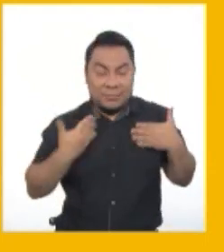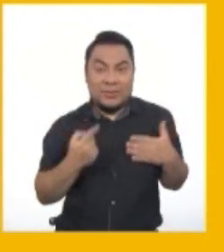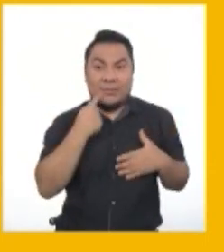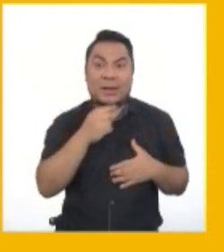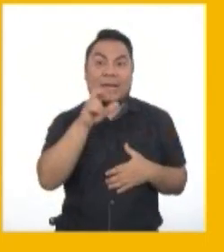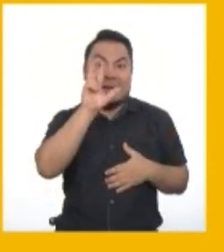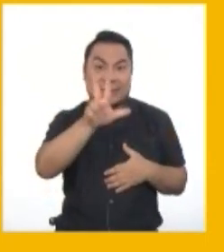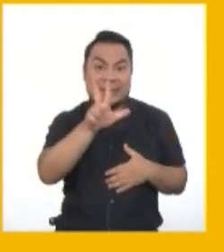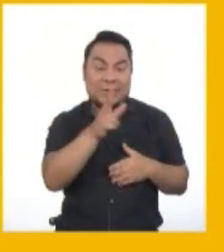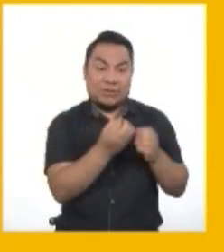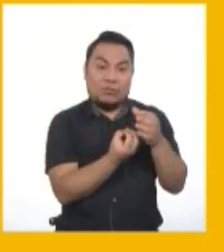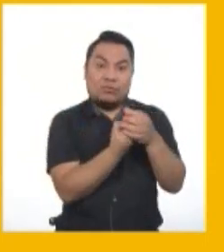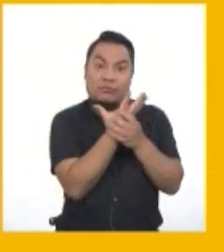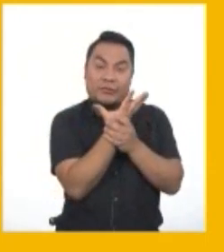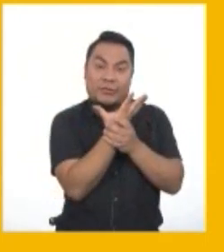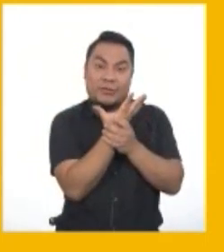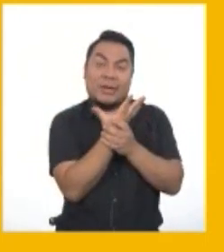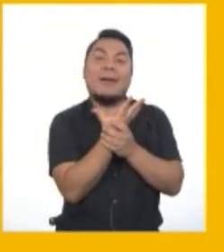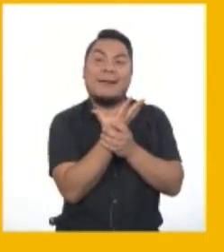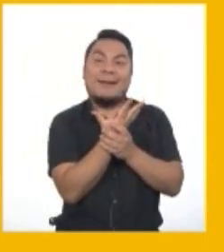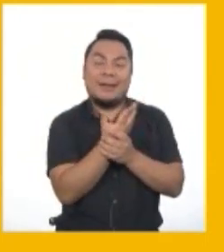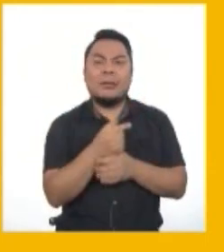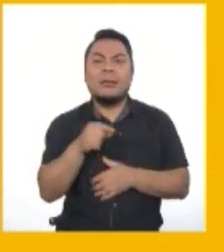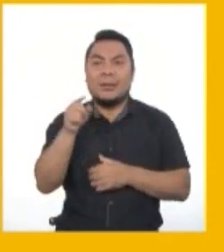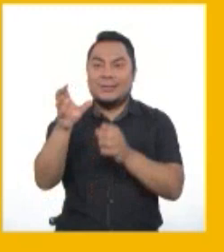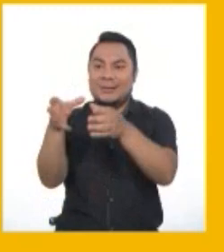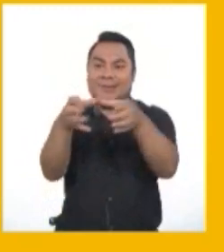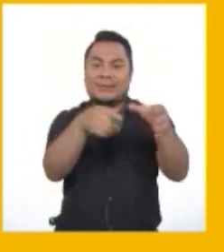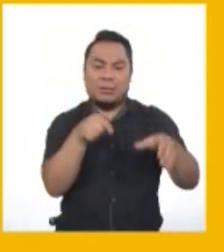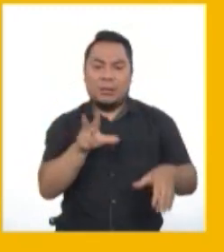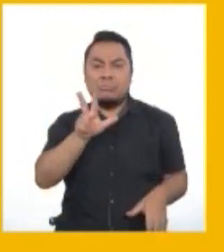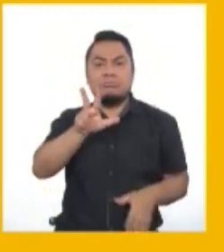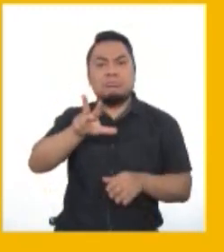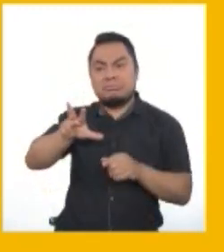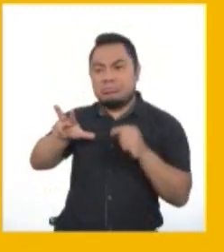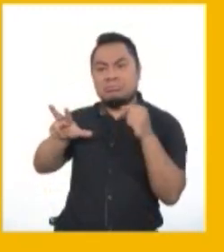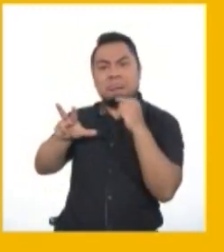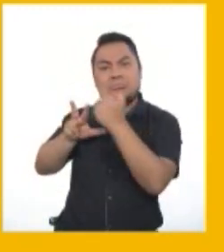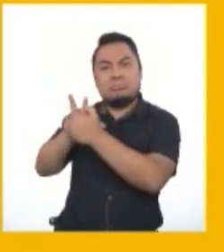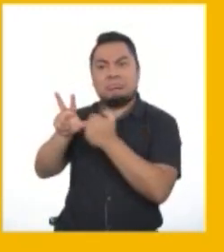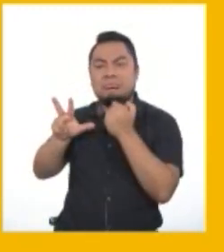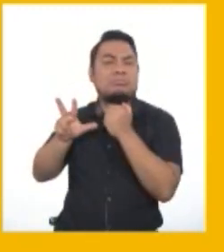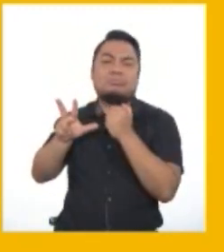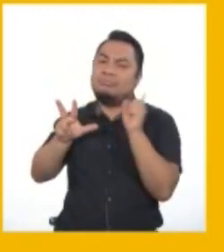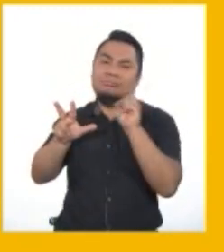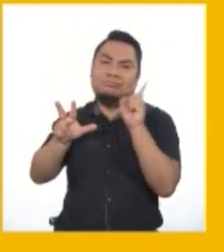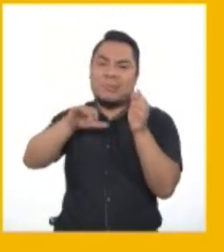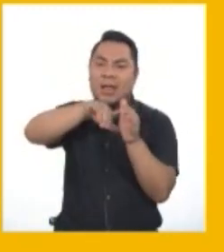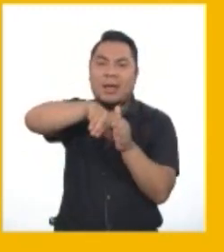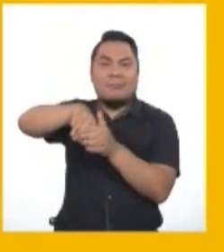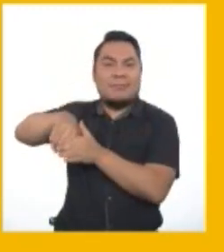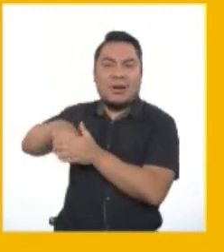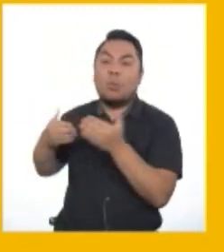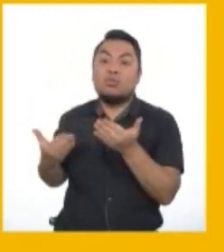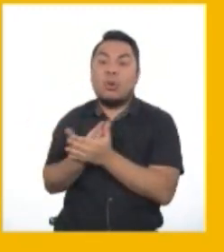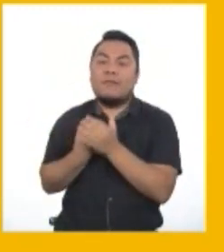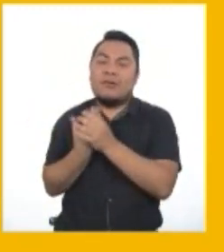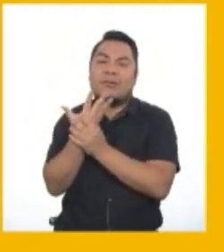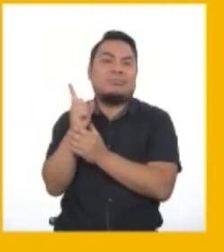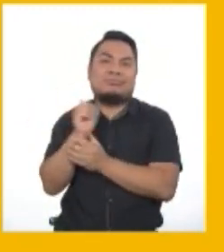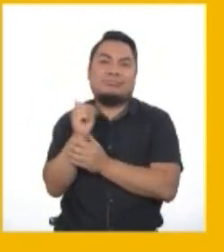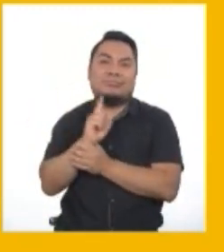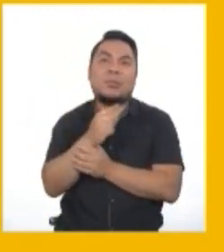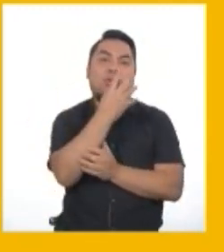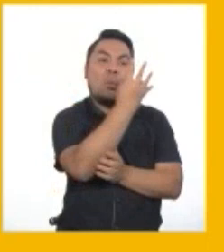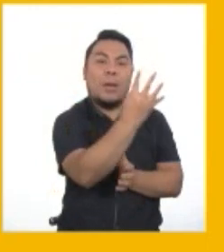3 ramos. Y estas flores no alcanzan para formar un nuevo ramo, ya